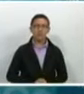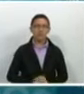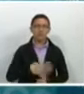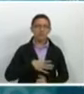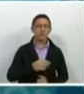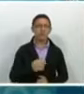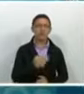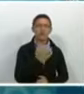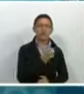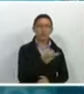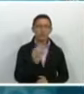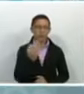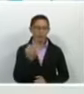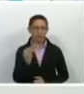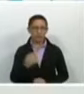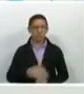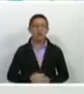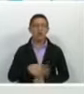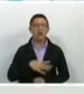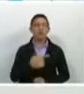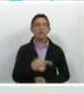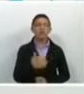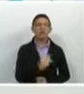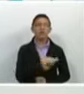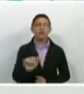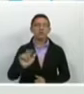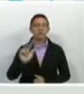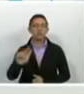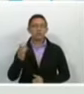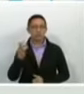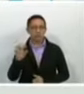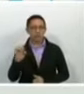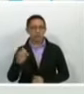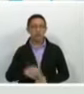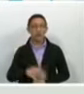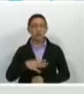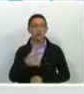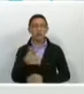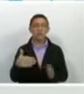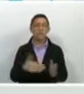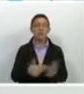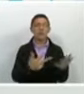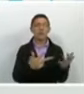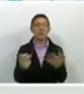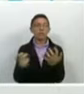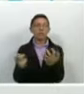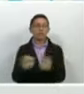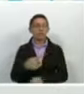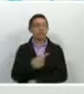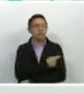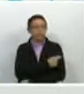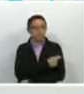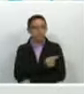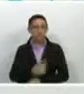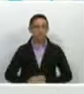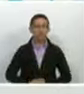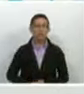febrero. Sí. Incluye del 12 al 18 de enero 7.800 dosis de